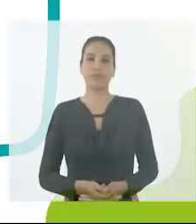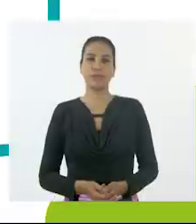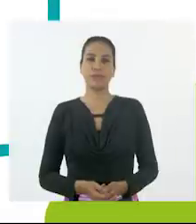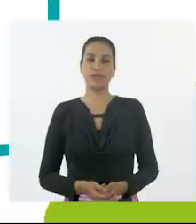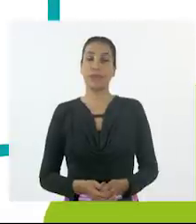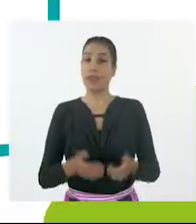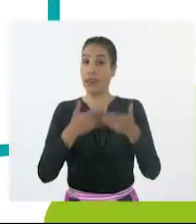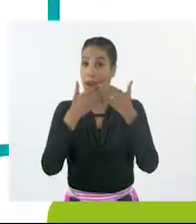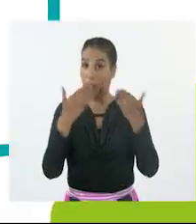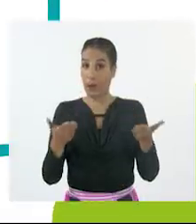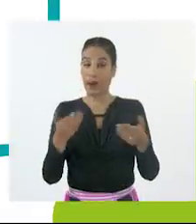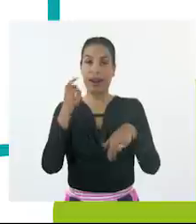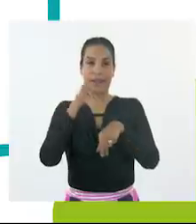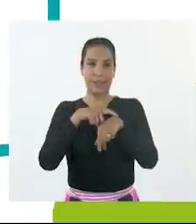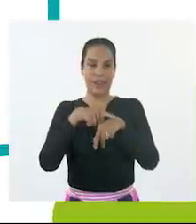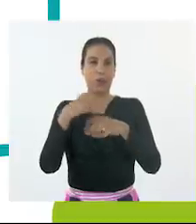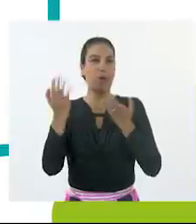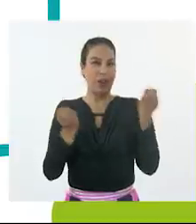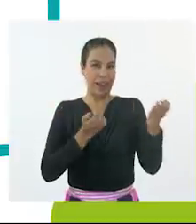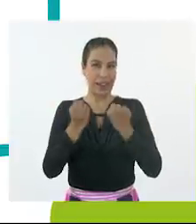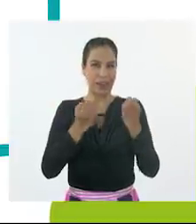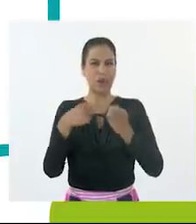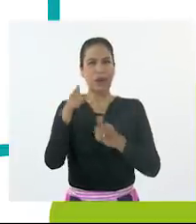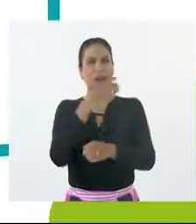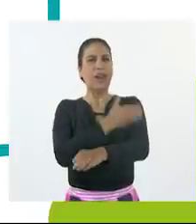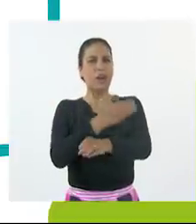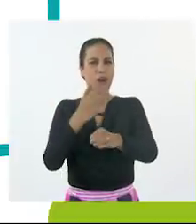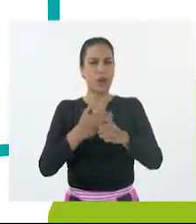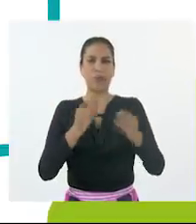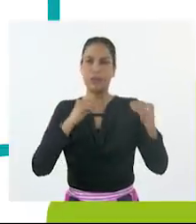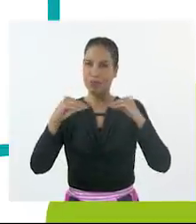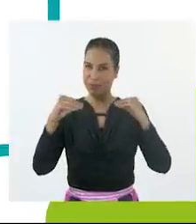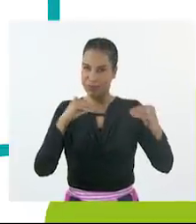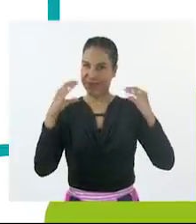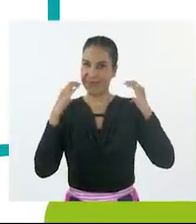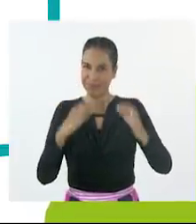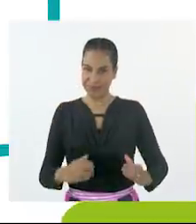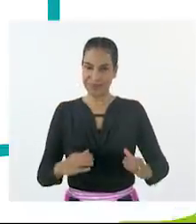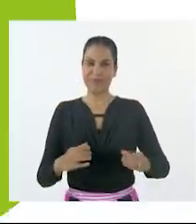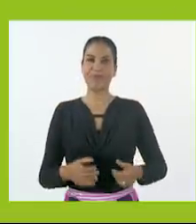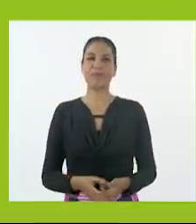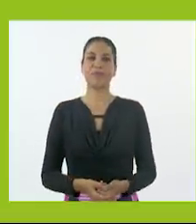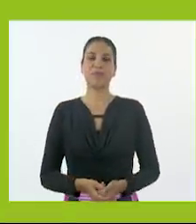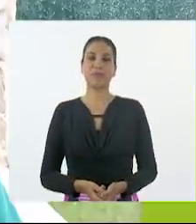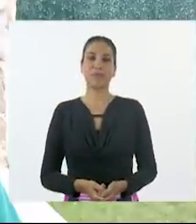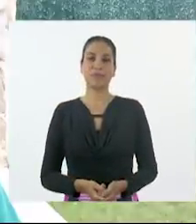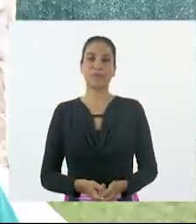Ahora ha llegado el momento de activarnos, así que acompáñame a movernos un poco.